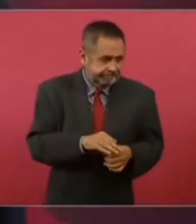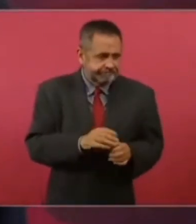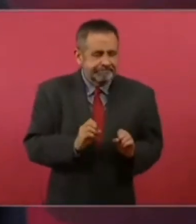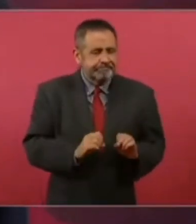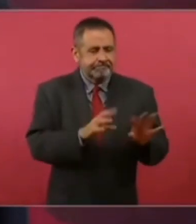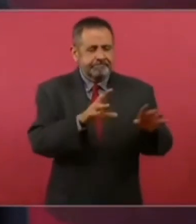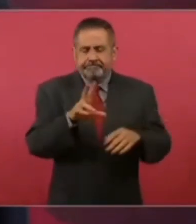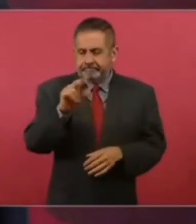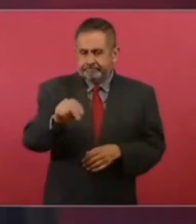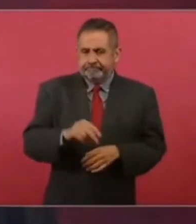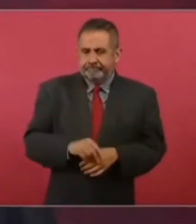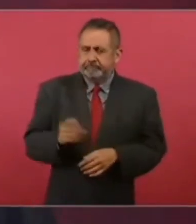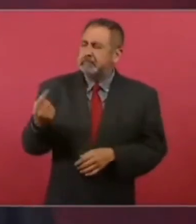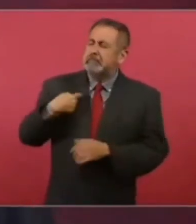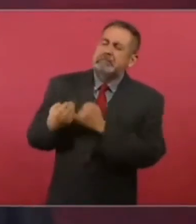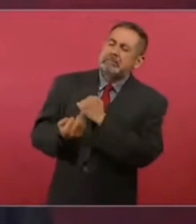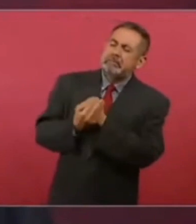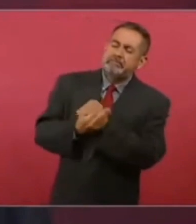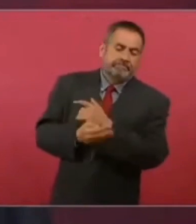agarraderas.